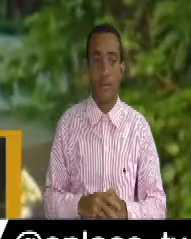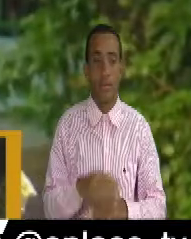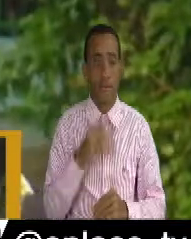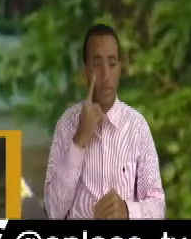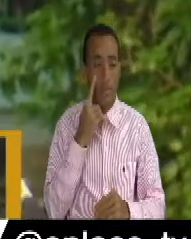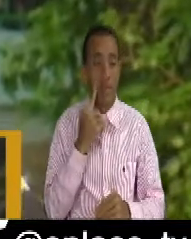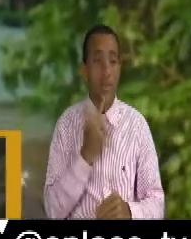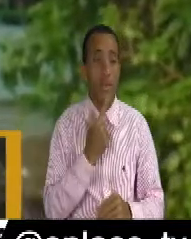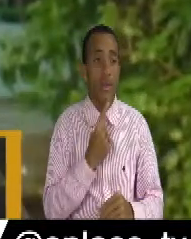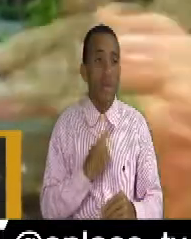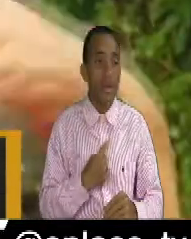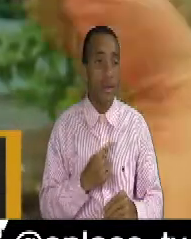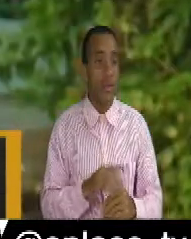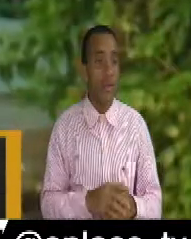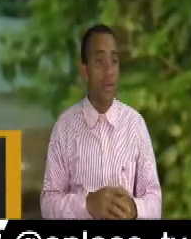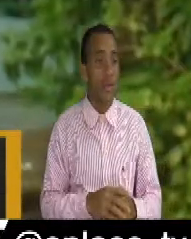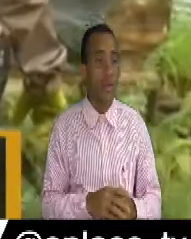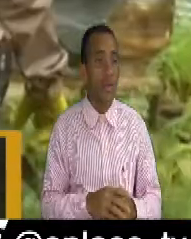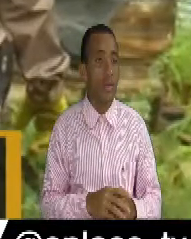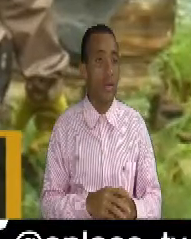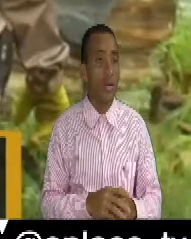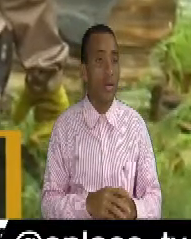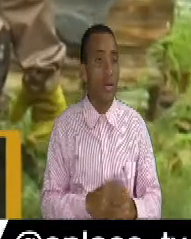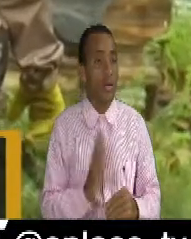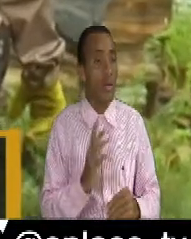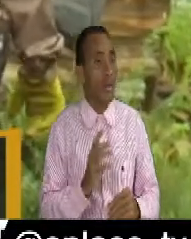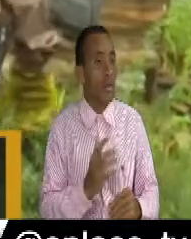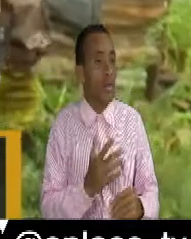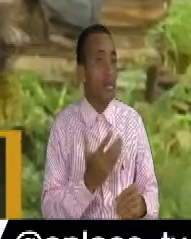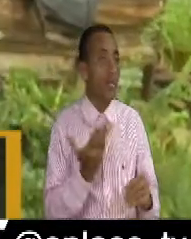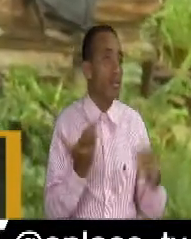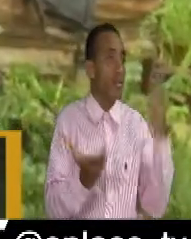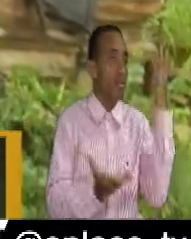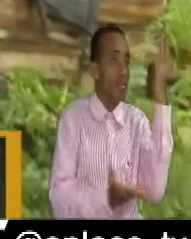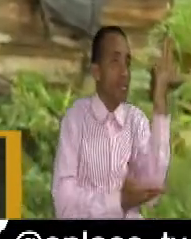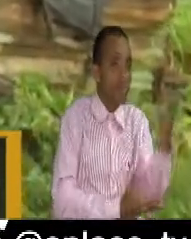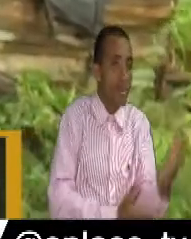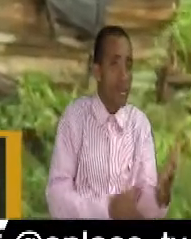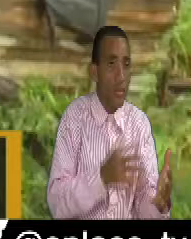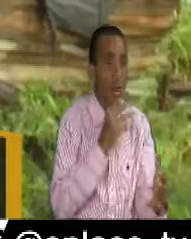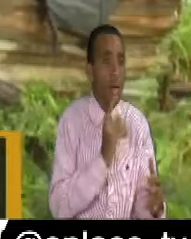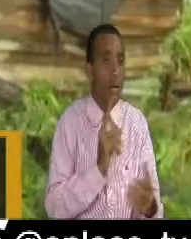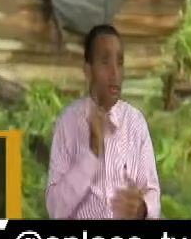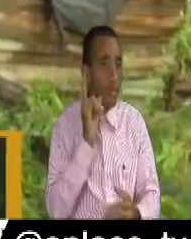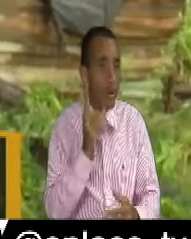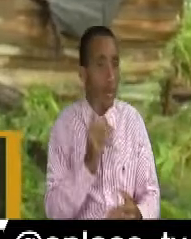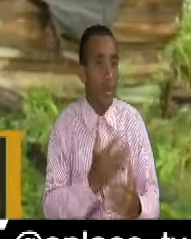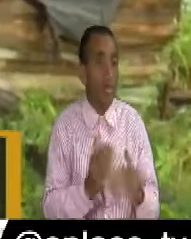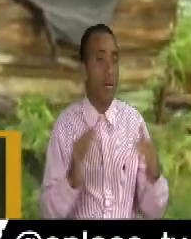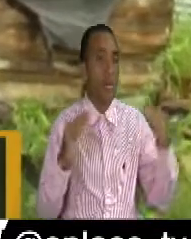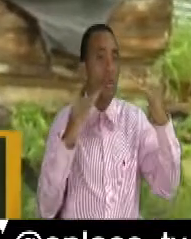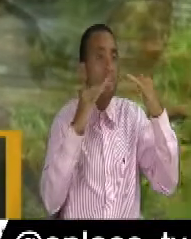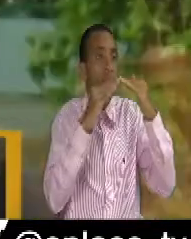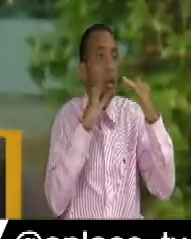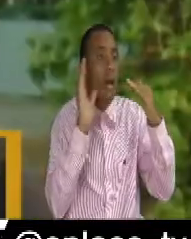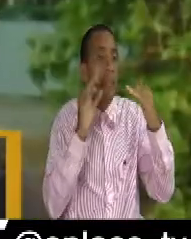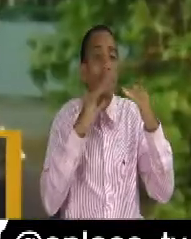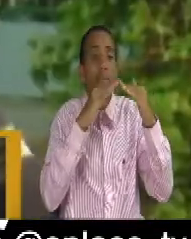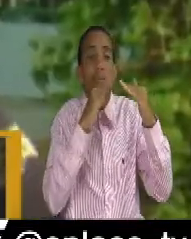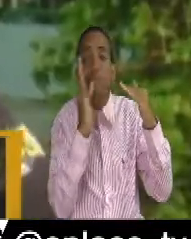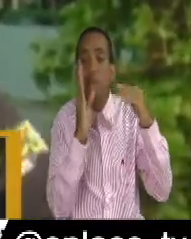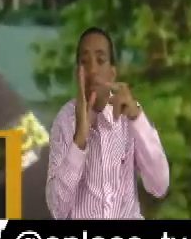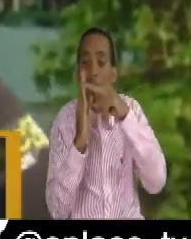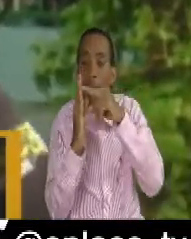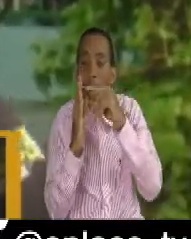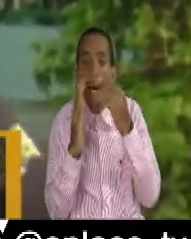Dicen que no nos van a dar ni palo ni madera, que solamente nos dan unas laminitas de zinc, que se pongan la mano